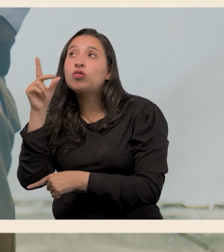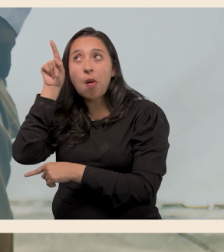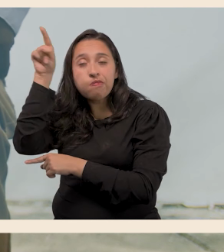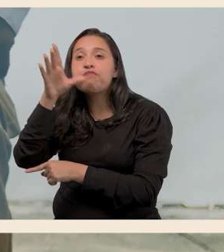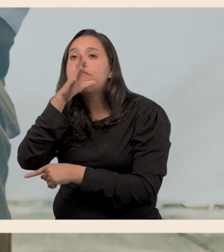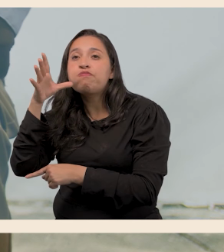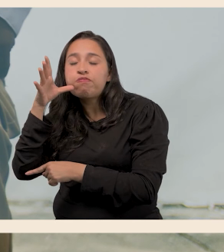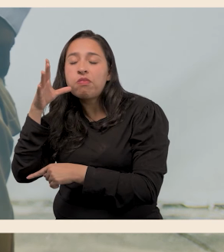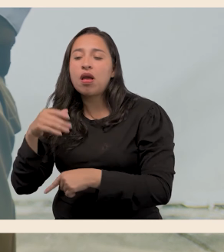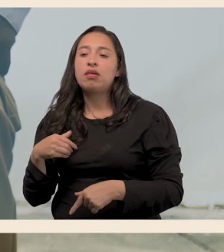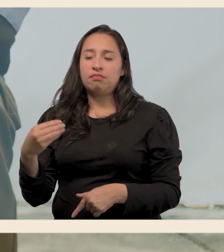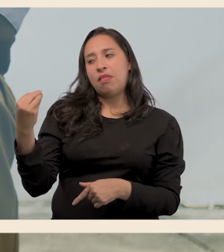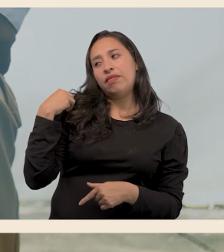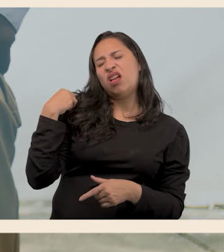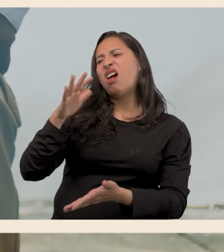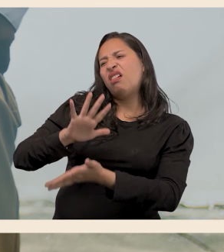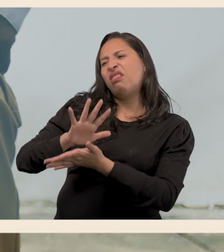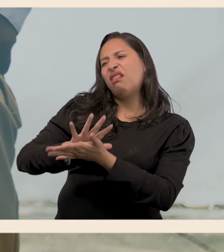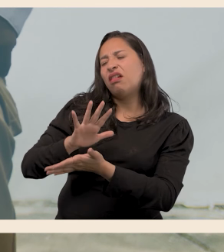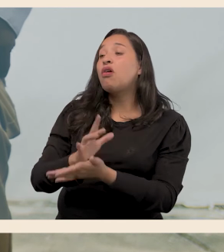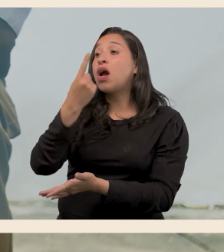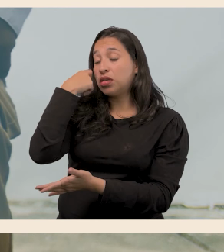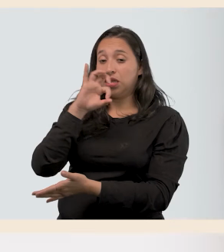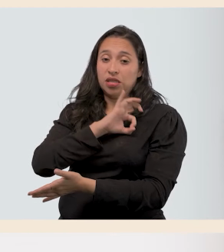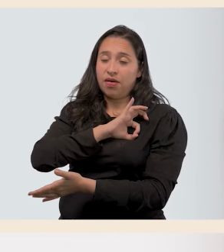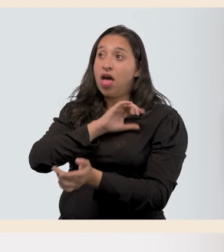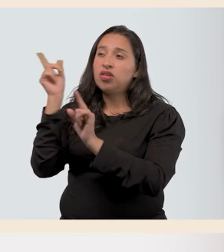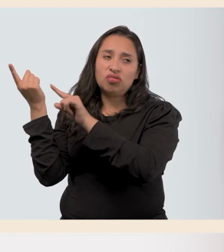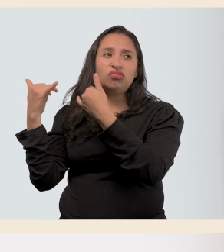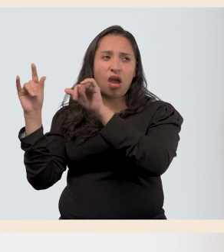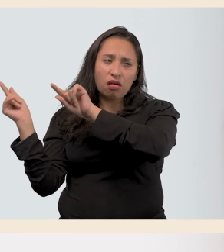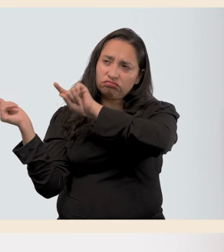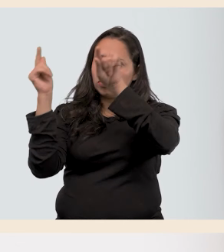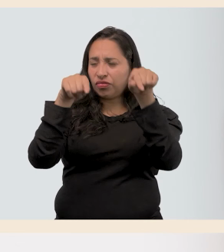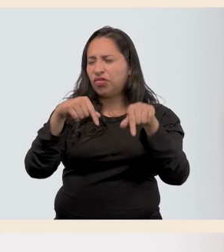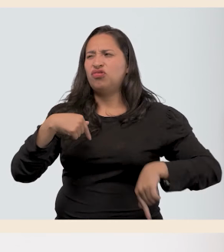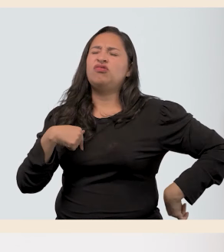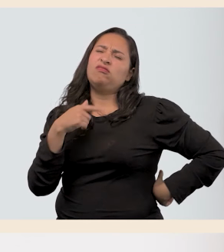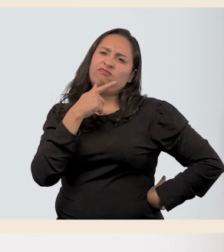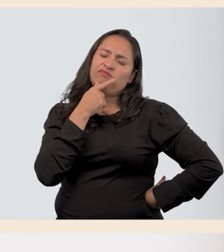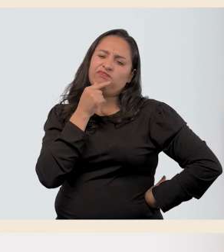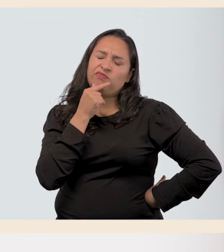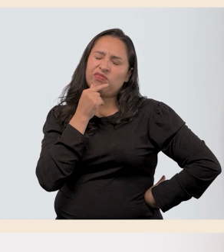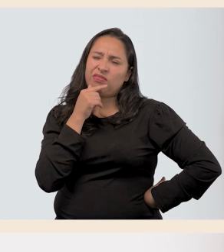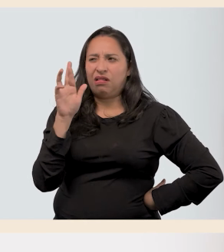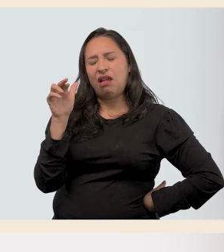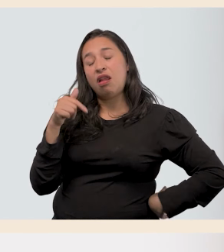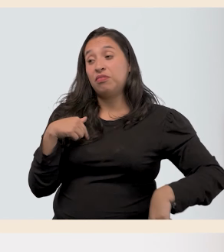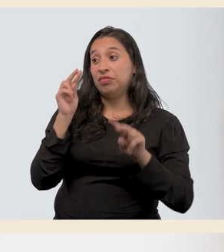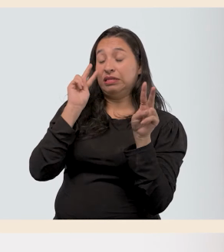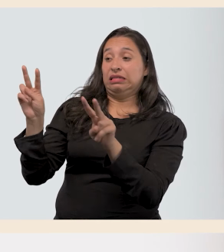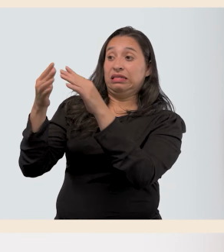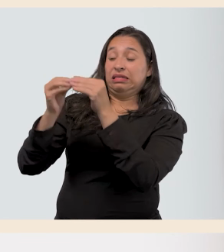hijos. Digo, no se preocupe por ellos, que ellos bajaron ayer sábado. Pues me extrañé, pero viendo la forma